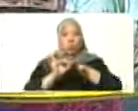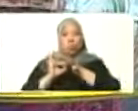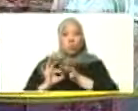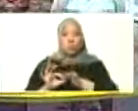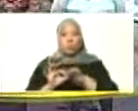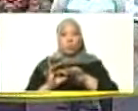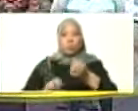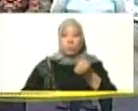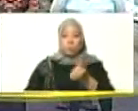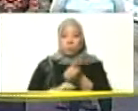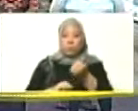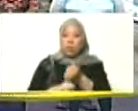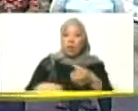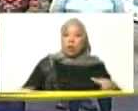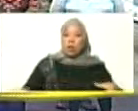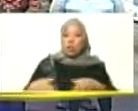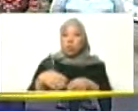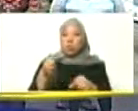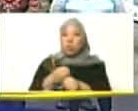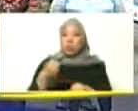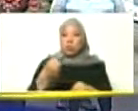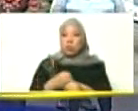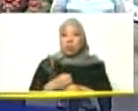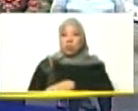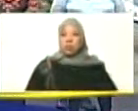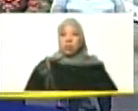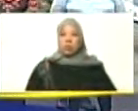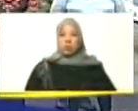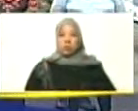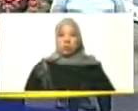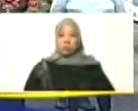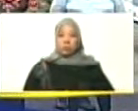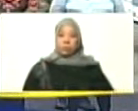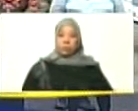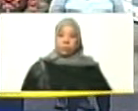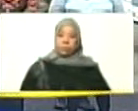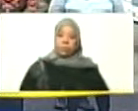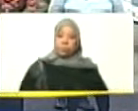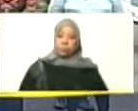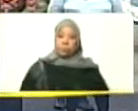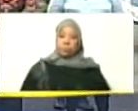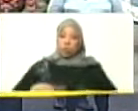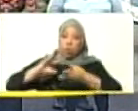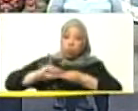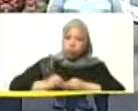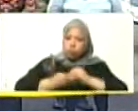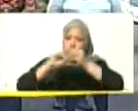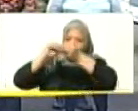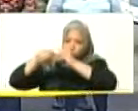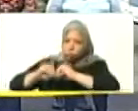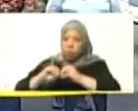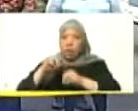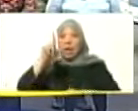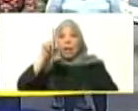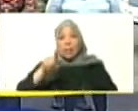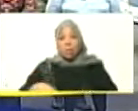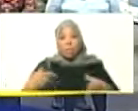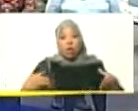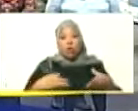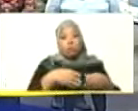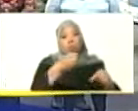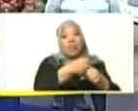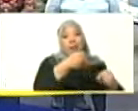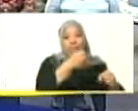los que componen esta brigada. Aquí están acompañándome las brigadas organizativas y las brigadas también